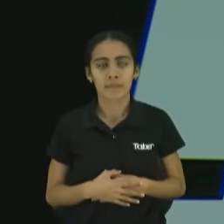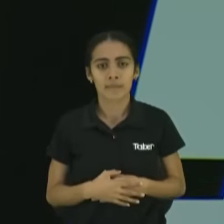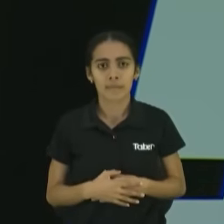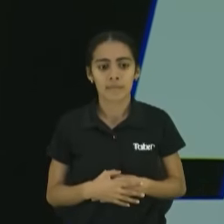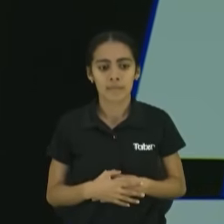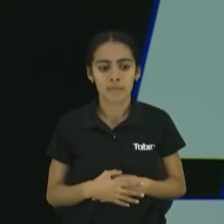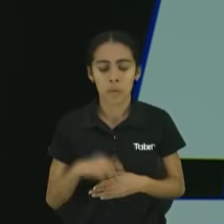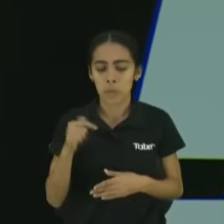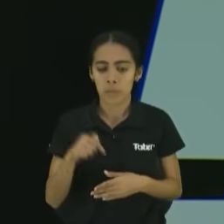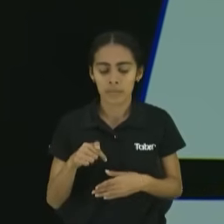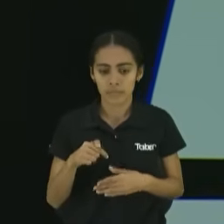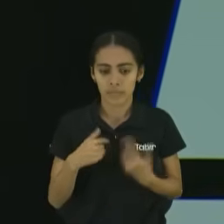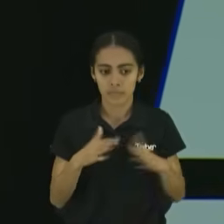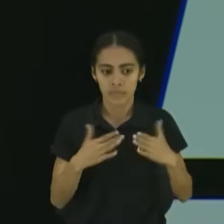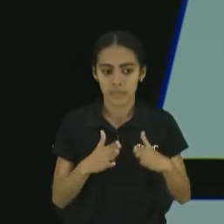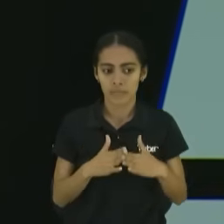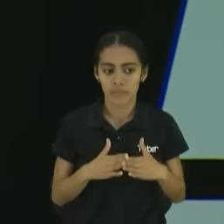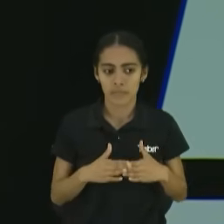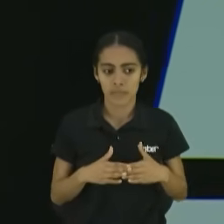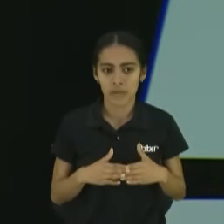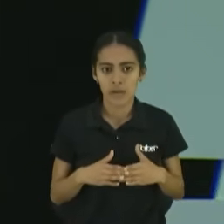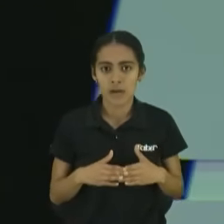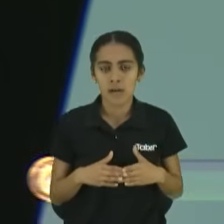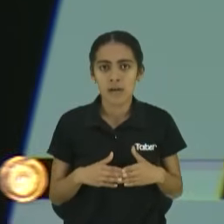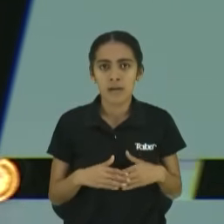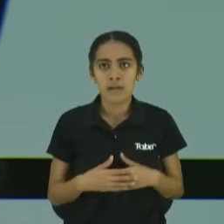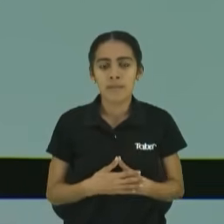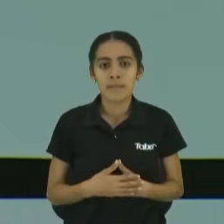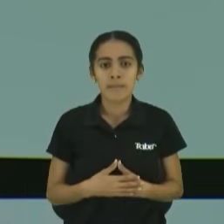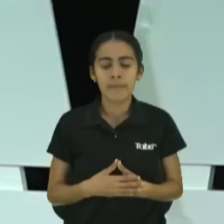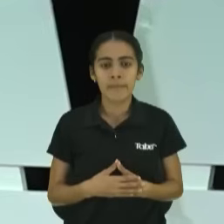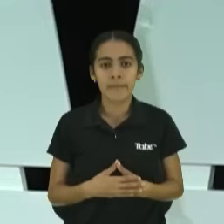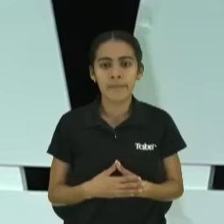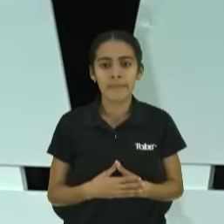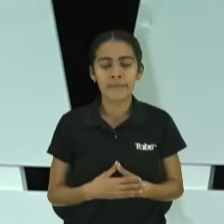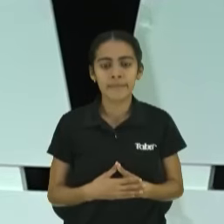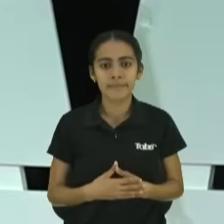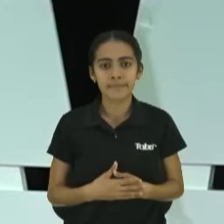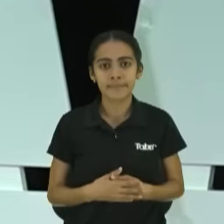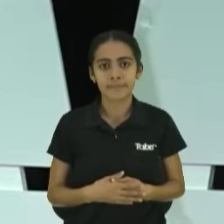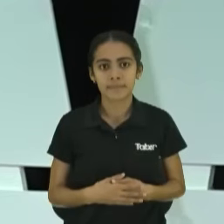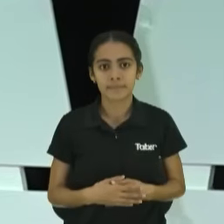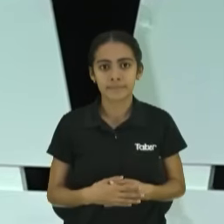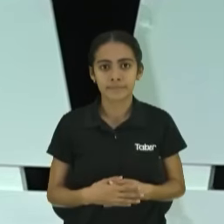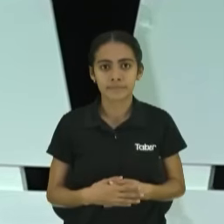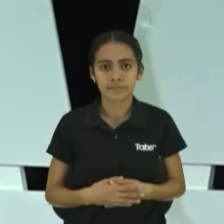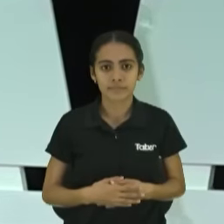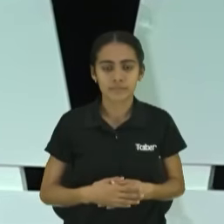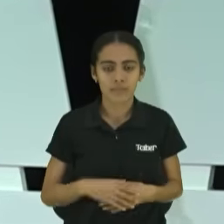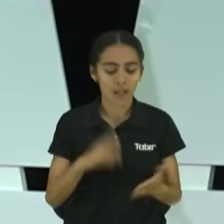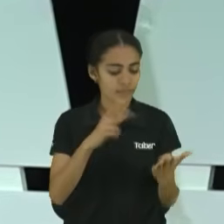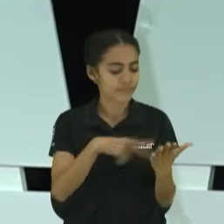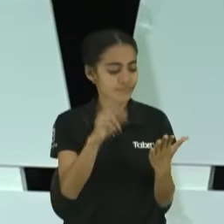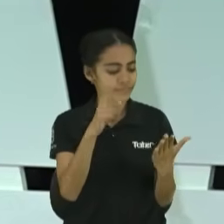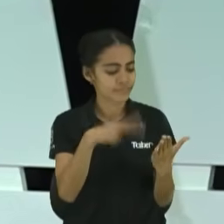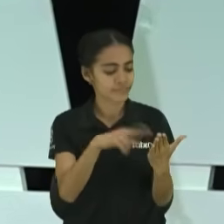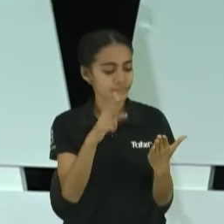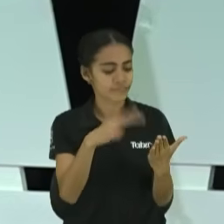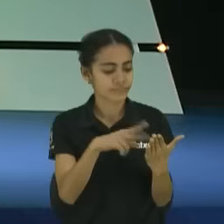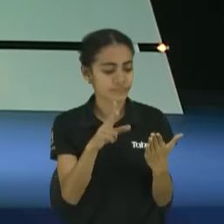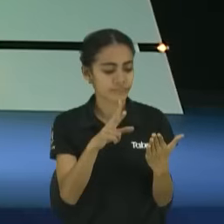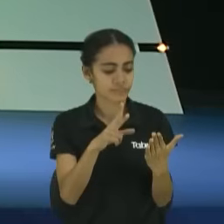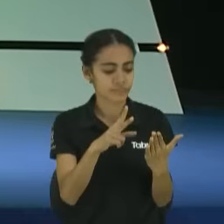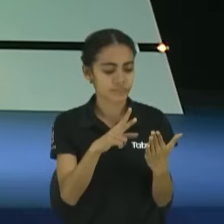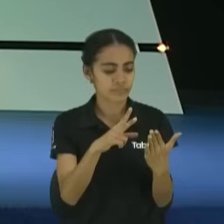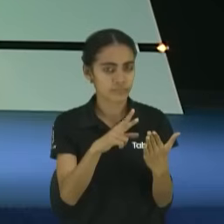No le pregunto. ¿Dejaste de exagerar o de chambrear? ¿Dejaste de estolquear? ¿Lo has hecho